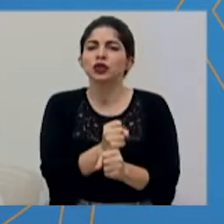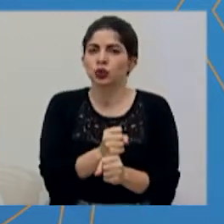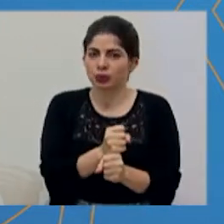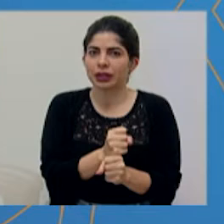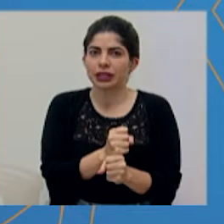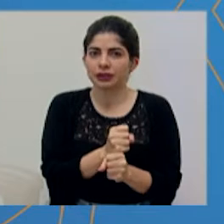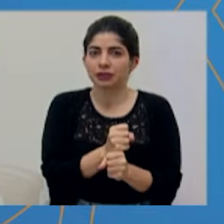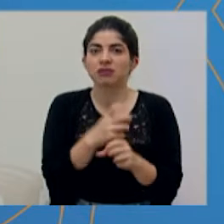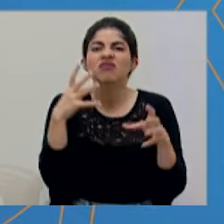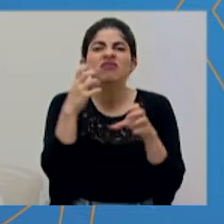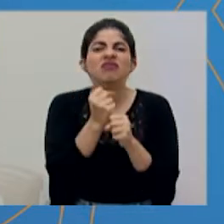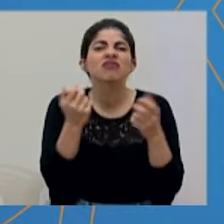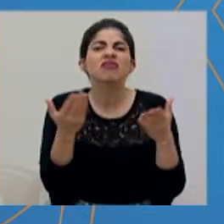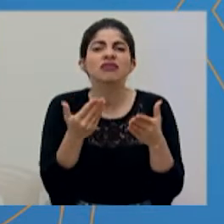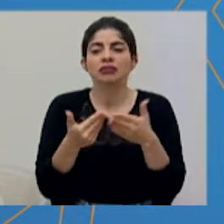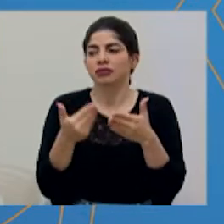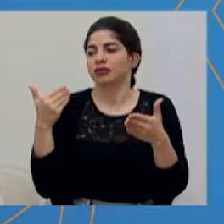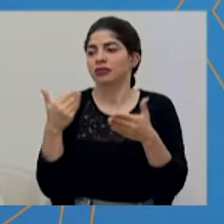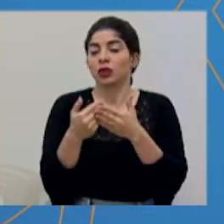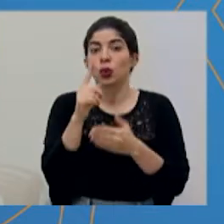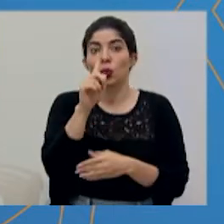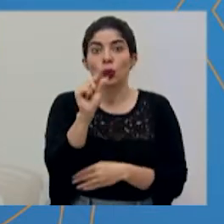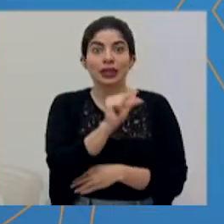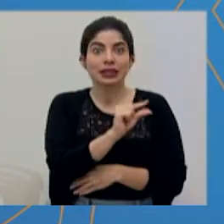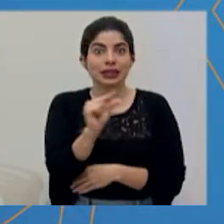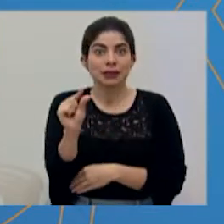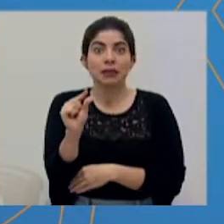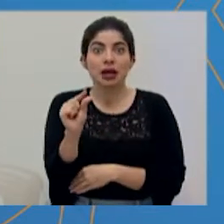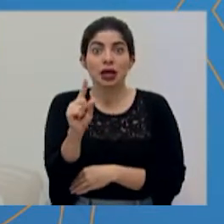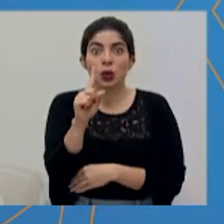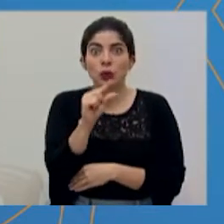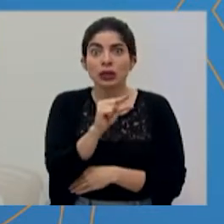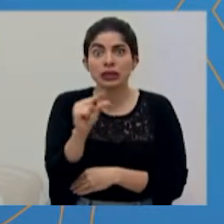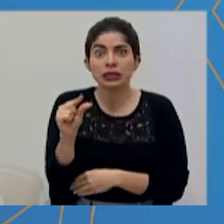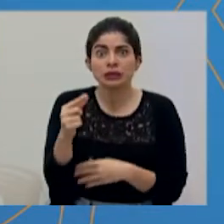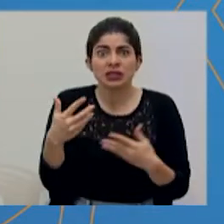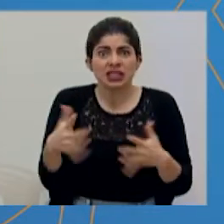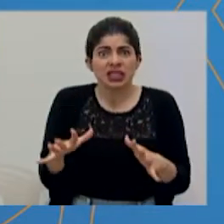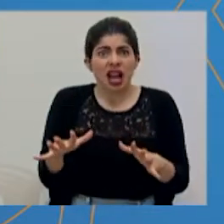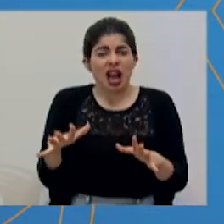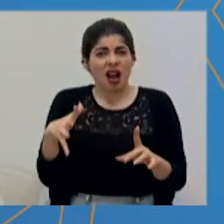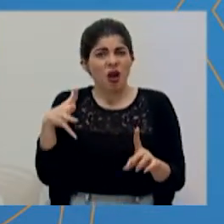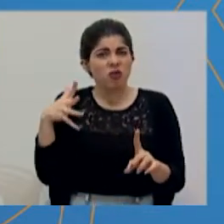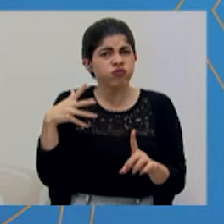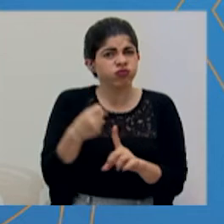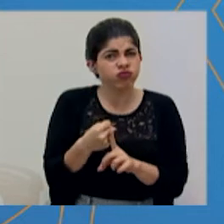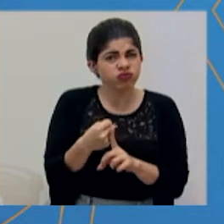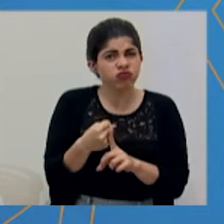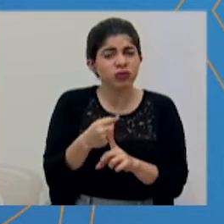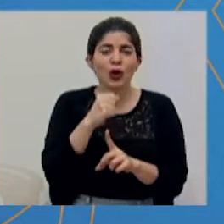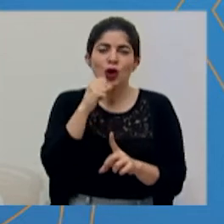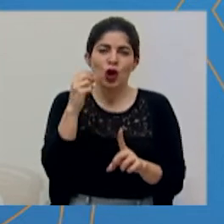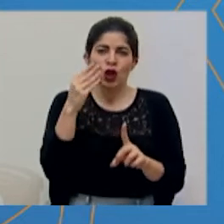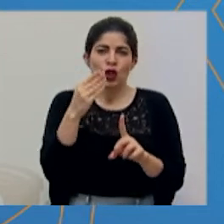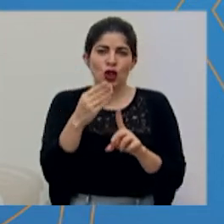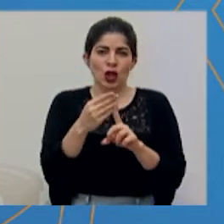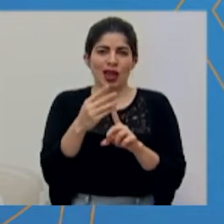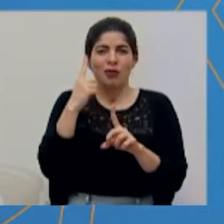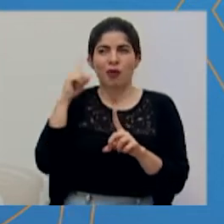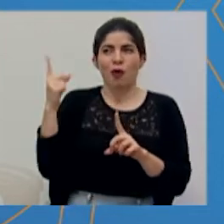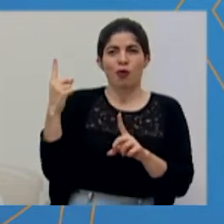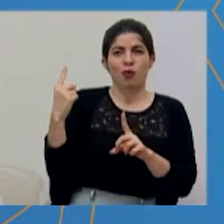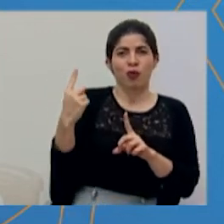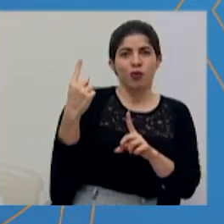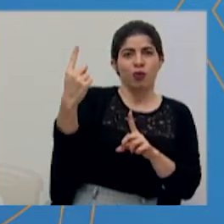de la última semana en la cual hemos tenido el impacto indirecto de la tormenta tropical y